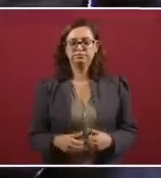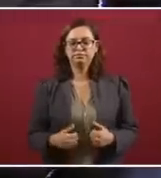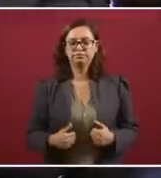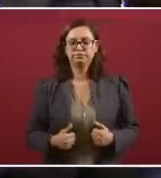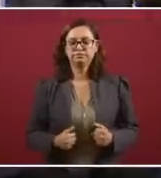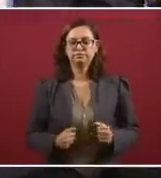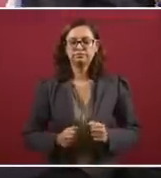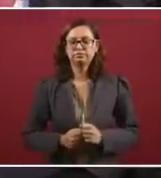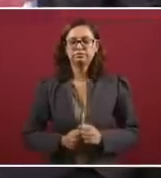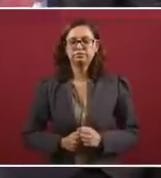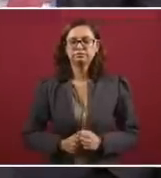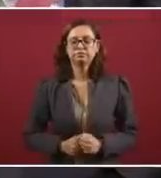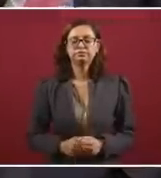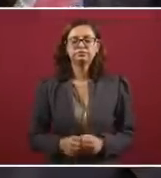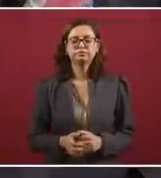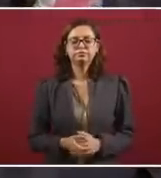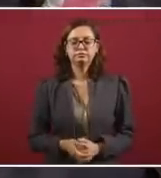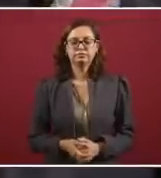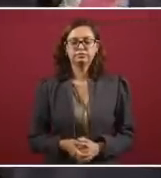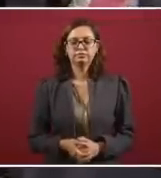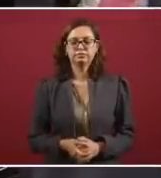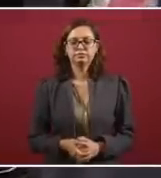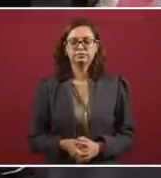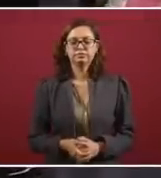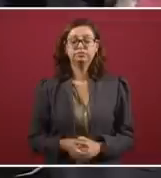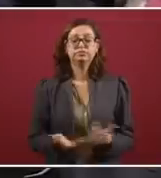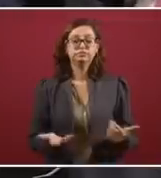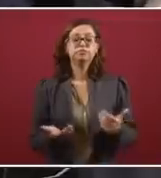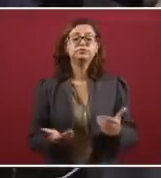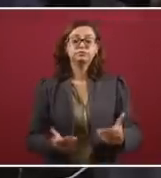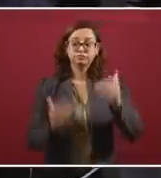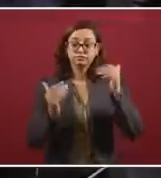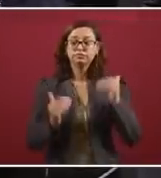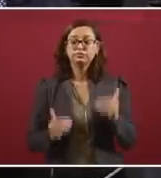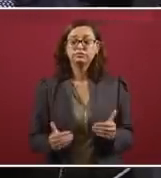Bueno, de acuerdo al programa,